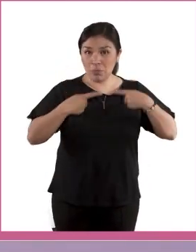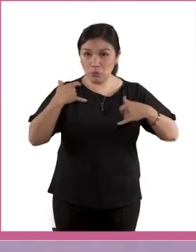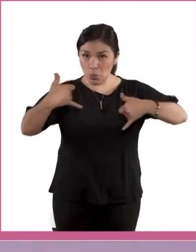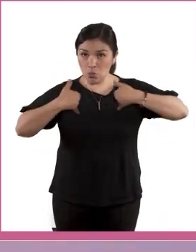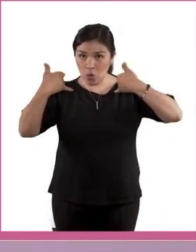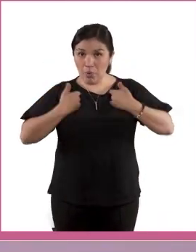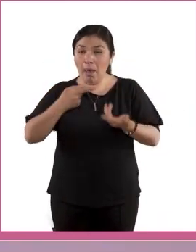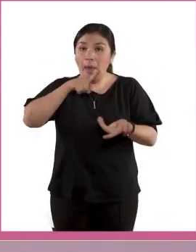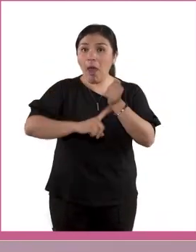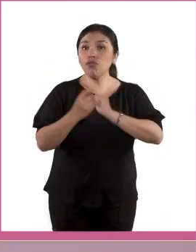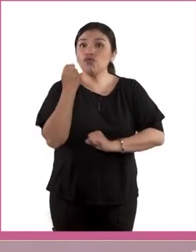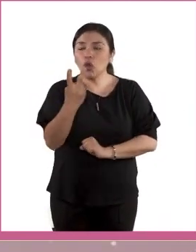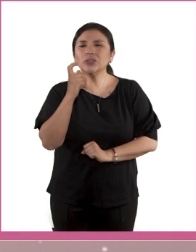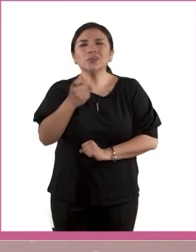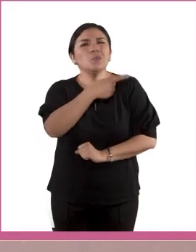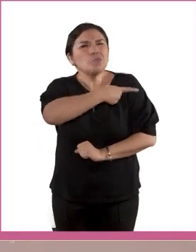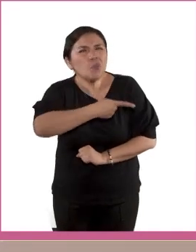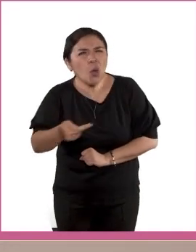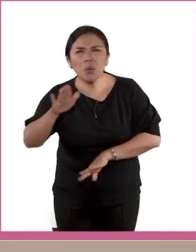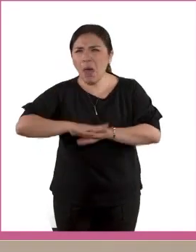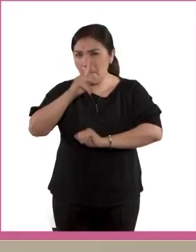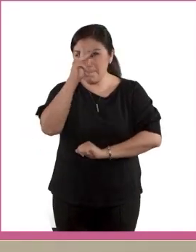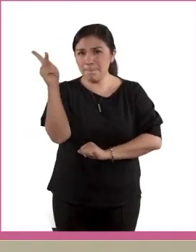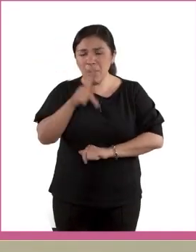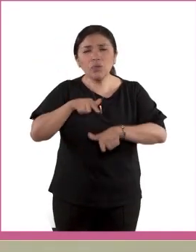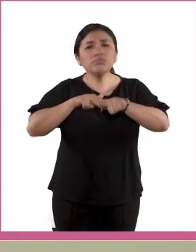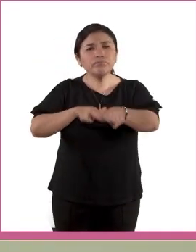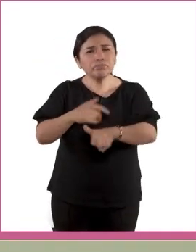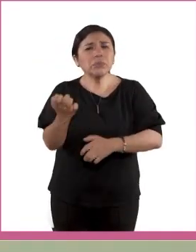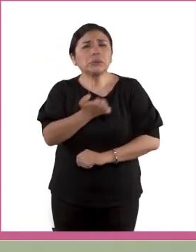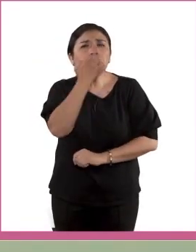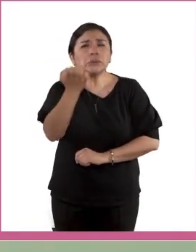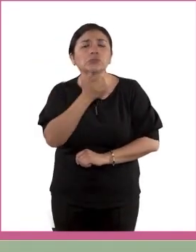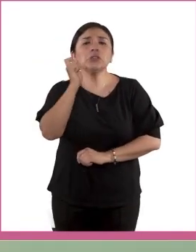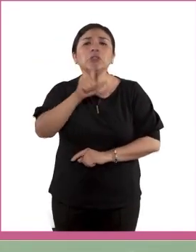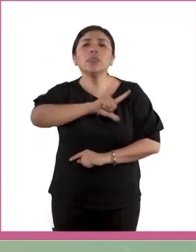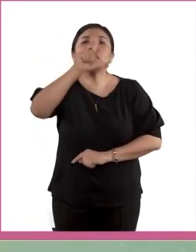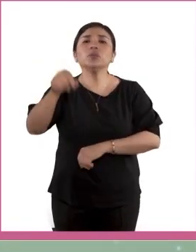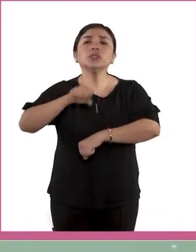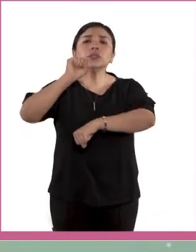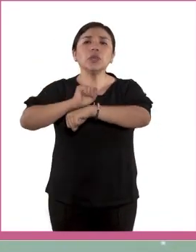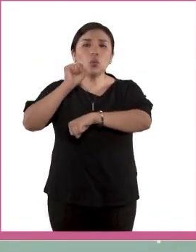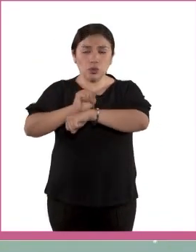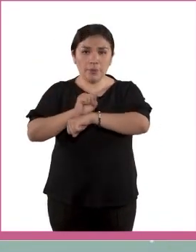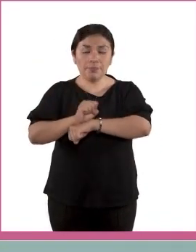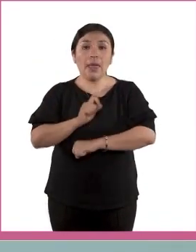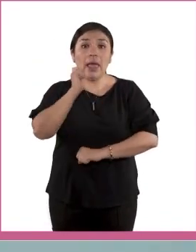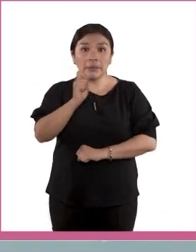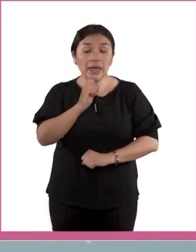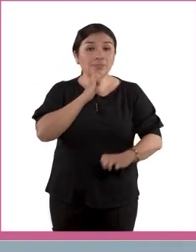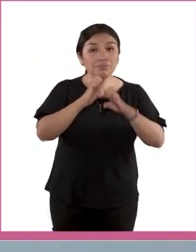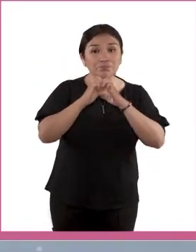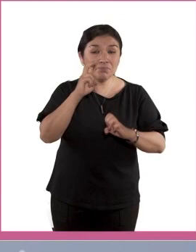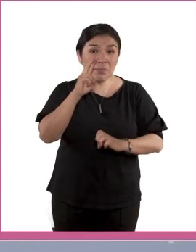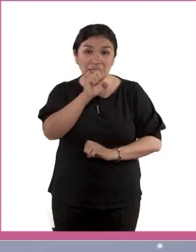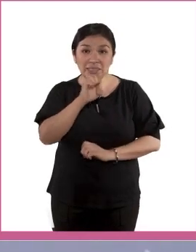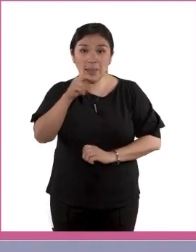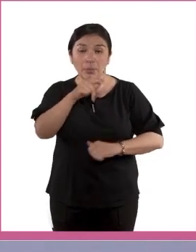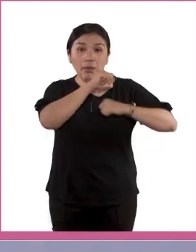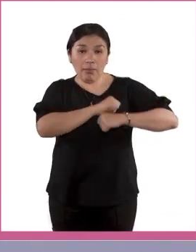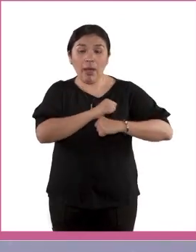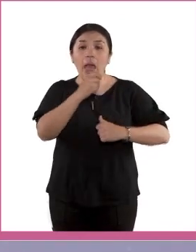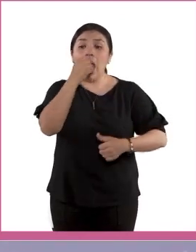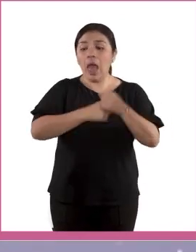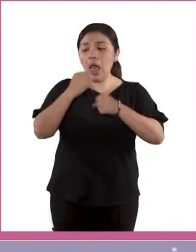cada 5 adolescentes que viven en pobreza extrema continúan su educación después de la secundaria. Según datos de la